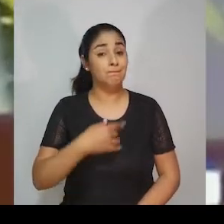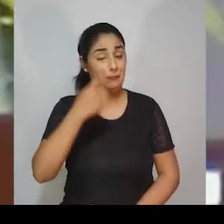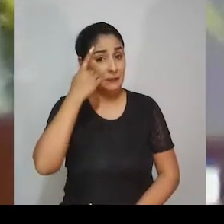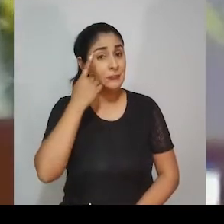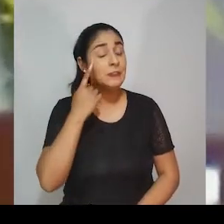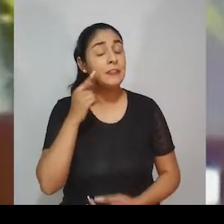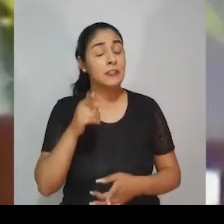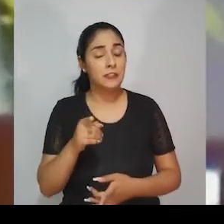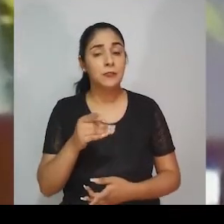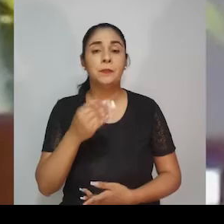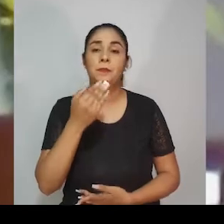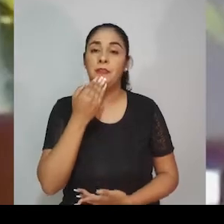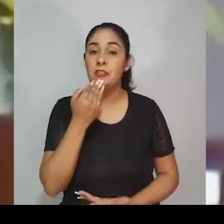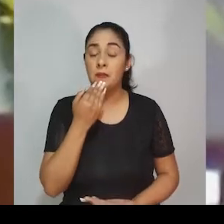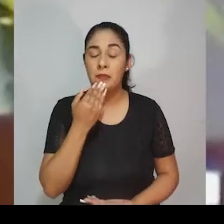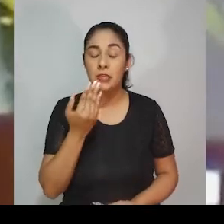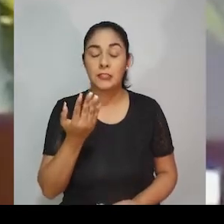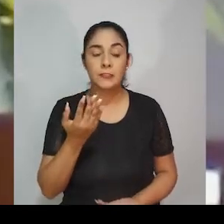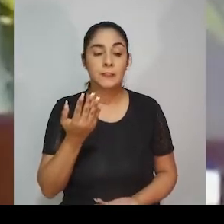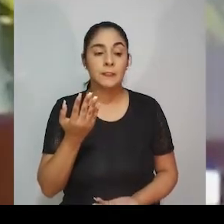Sí, yo creo que eso, y el hecho